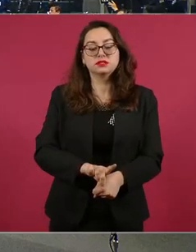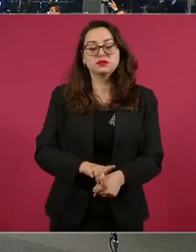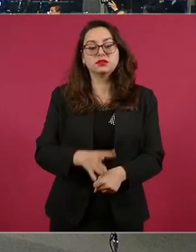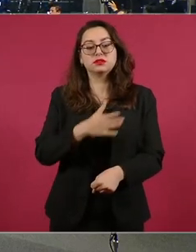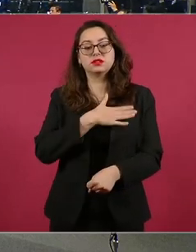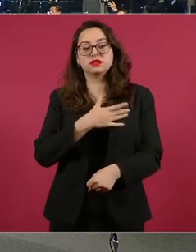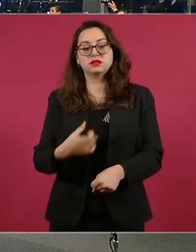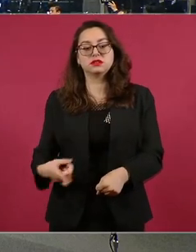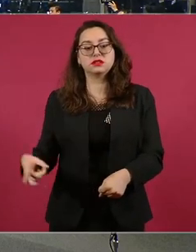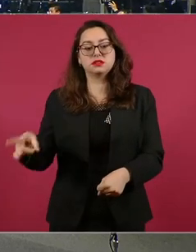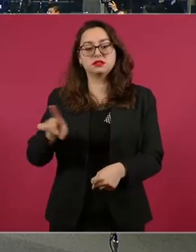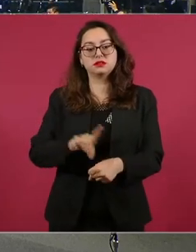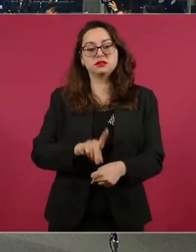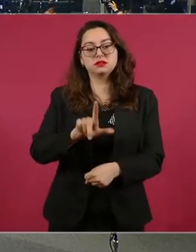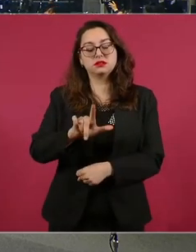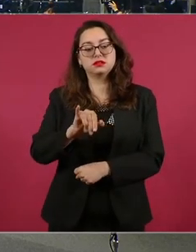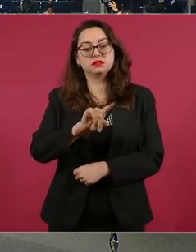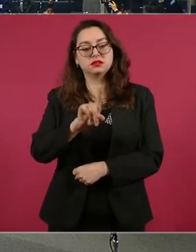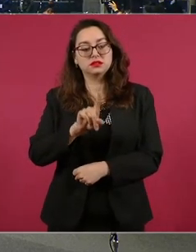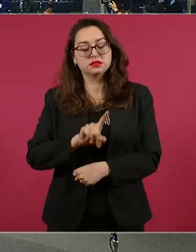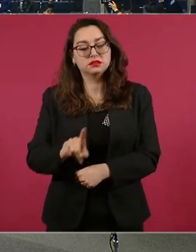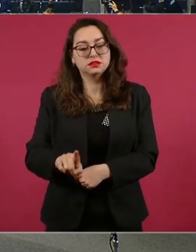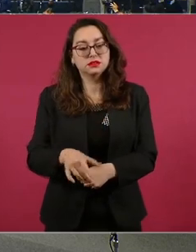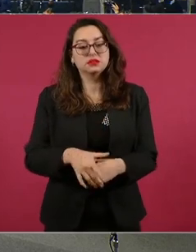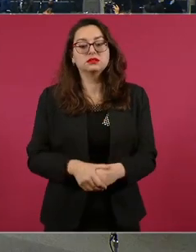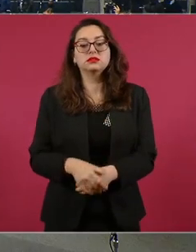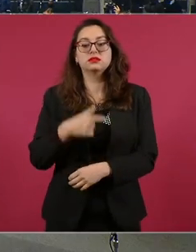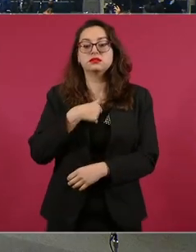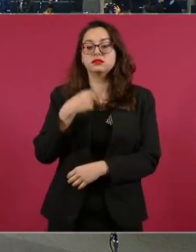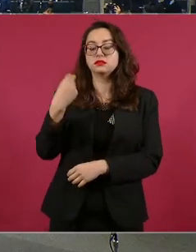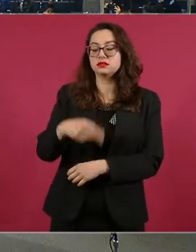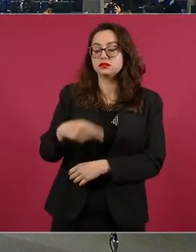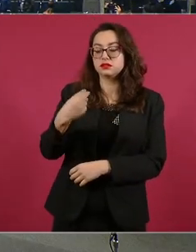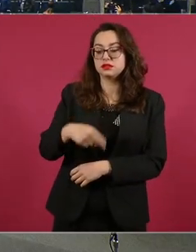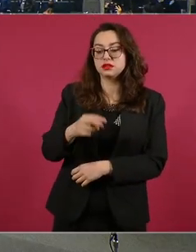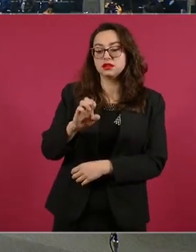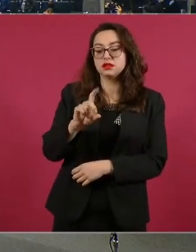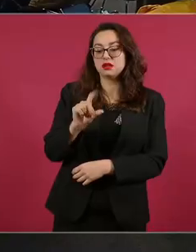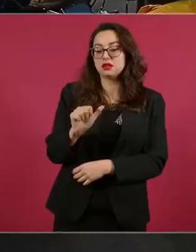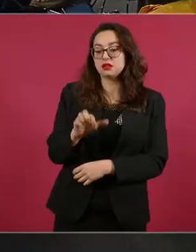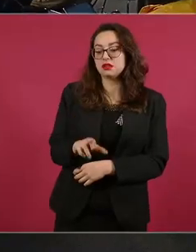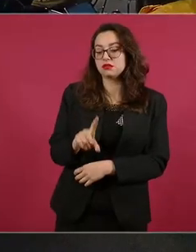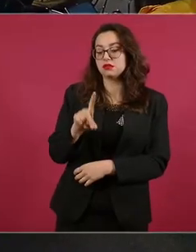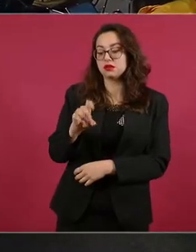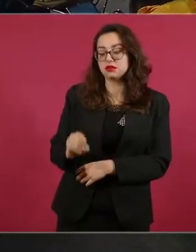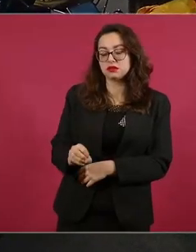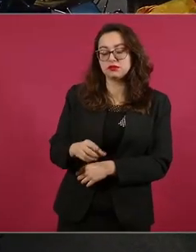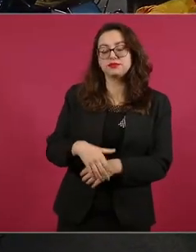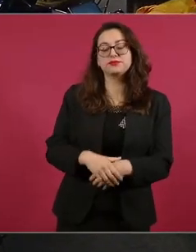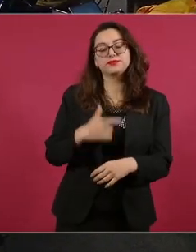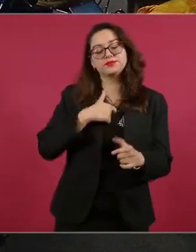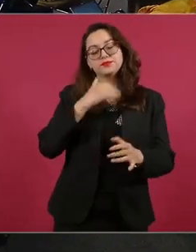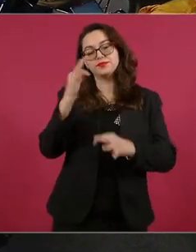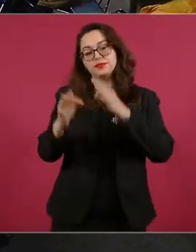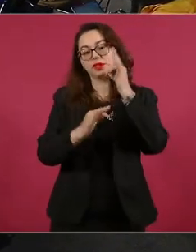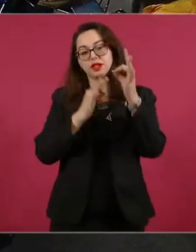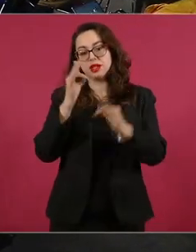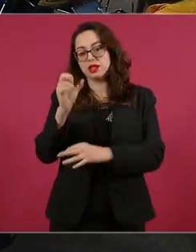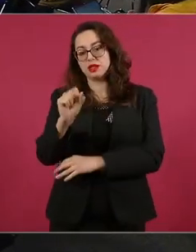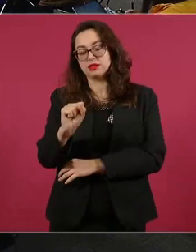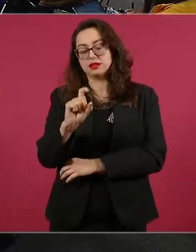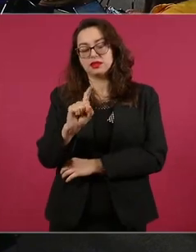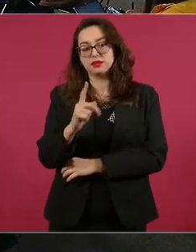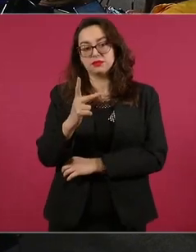Liz. Eduardo Esquivel Ancona, SDP Noticias. Mi primera pregunta, señor presidente, es